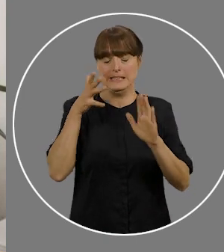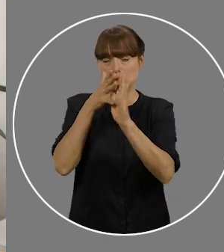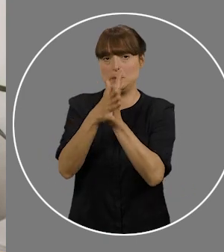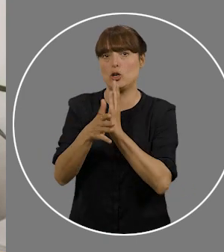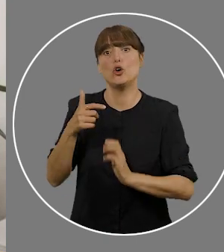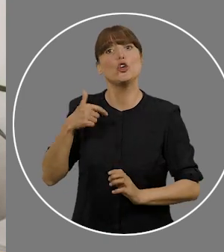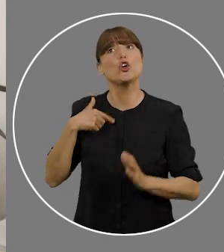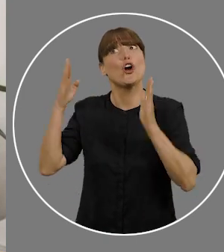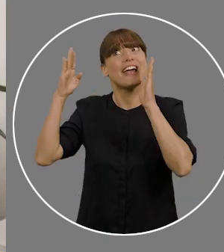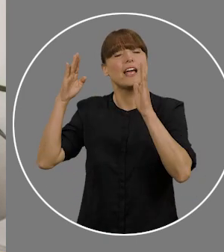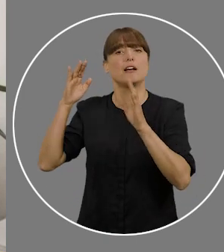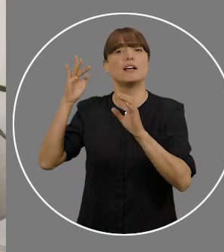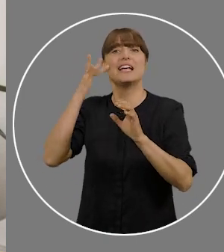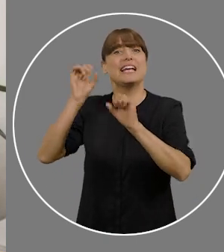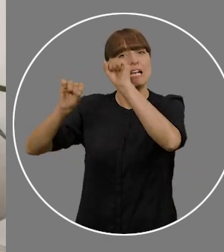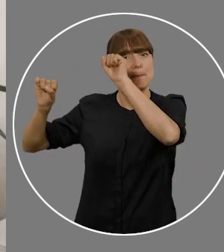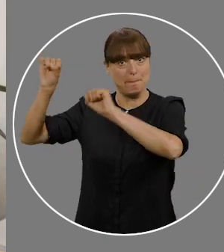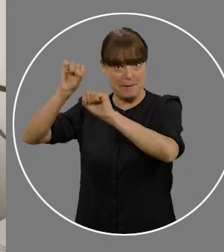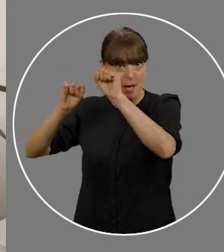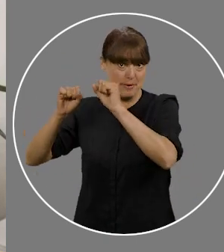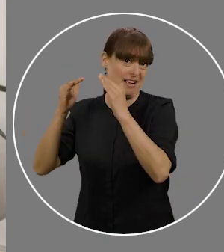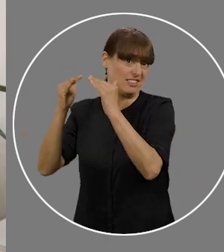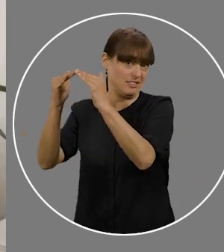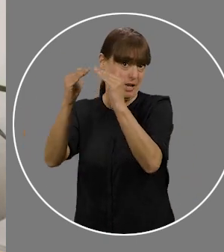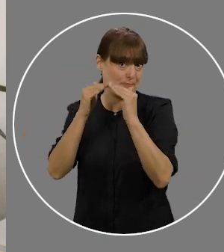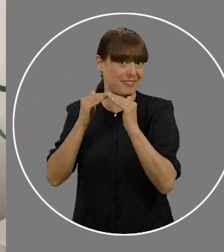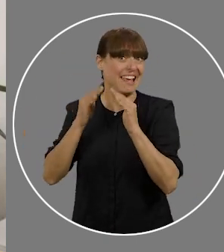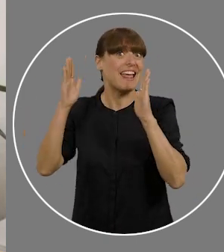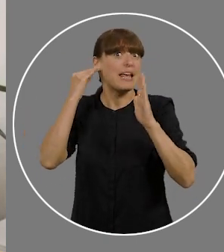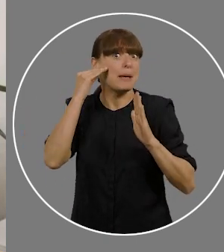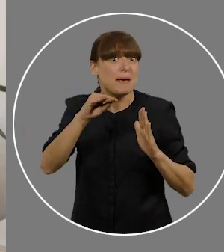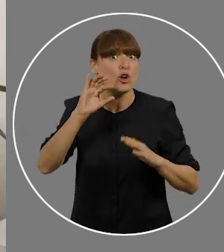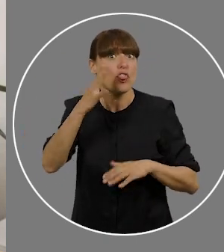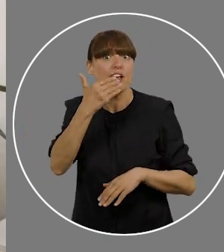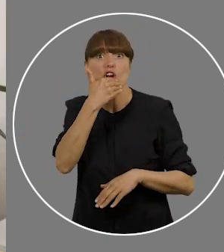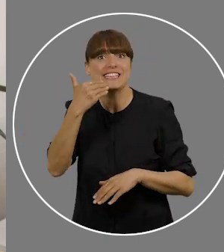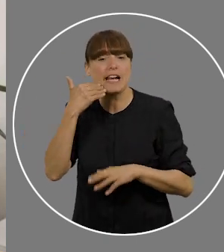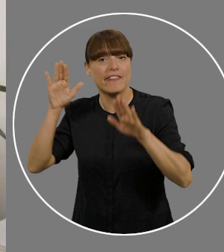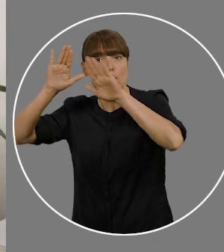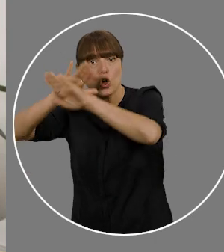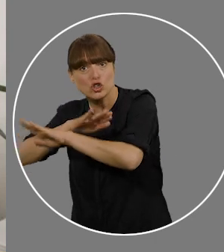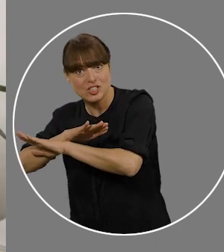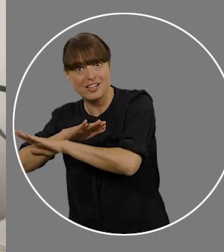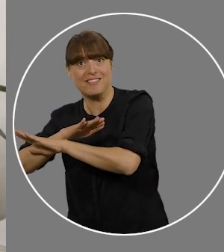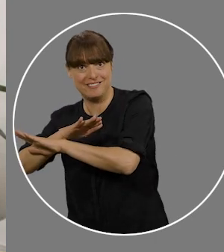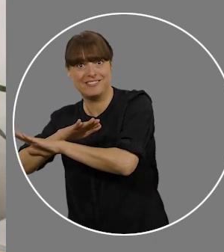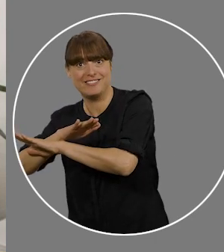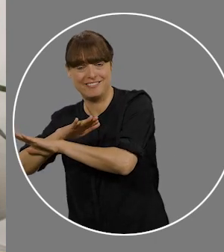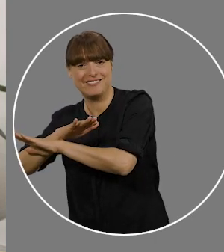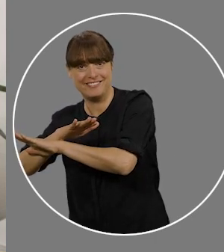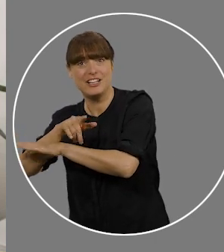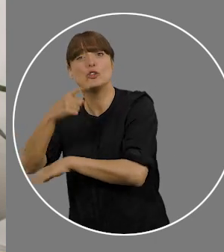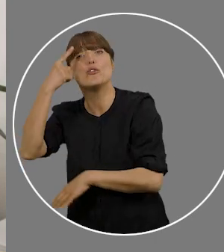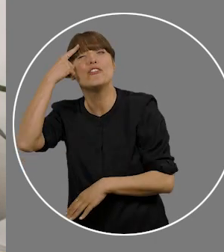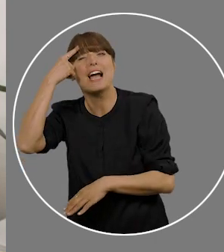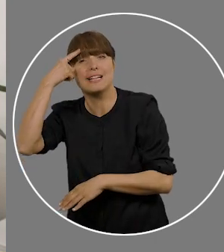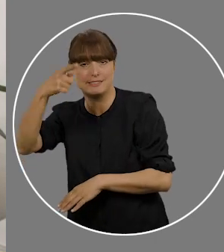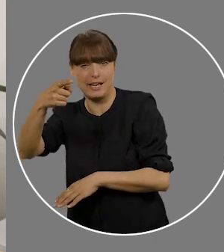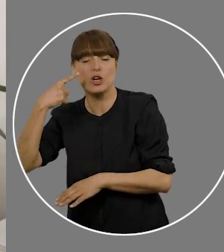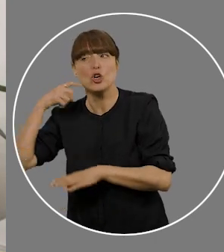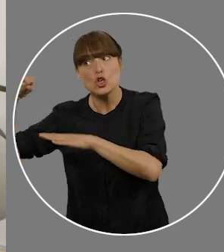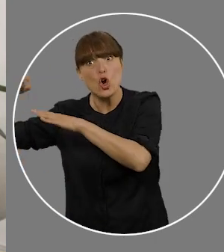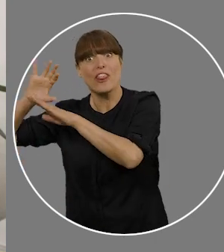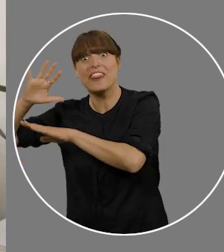eso? Porque yo trabajaba haciendo faenas, sí. Y en el invierno a las 5 de la tarde era de noche. Sí. Y yo a las